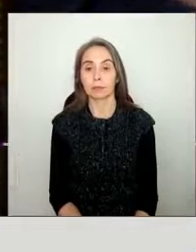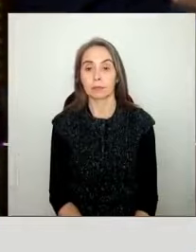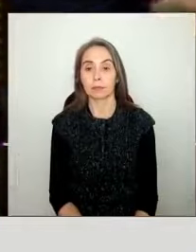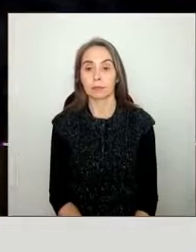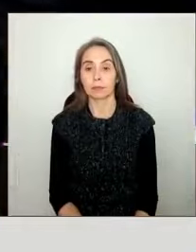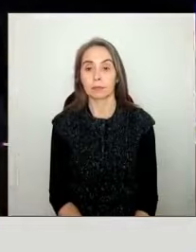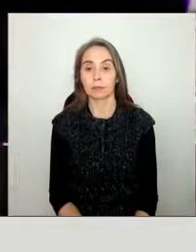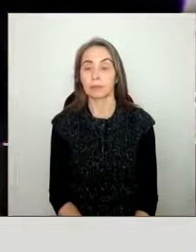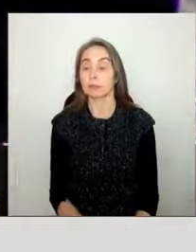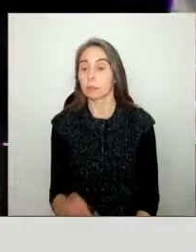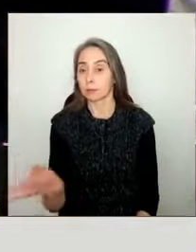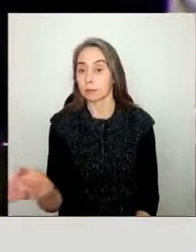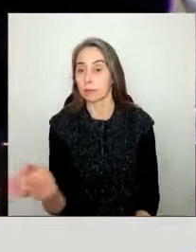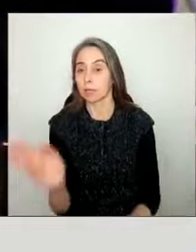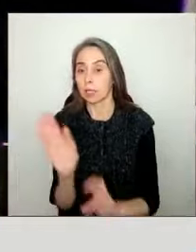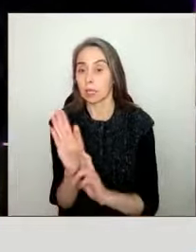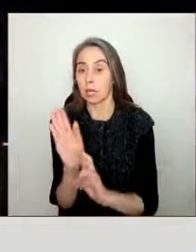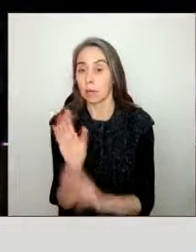reglamento